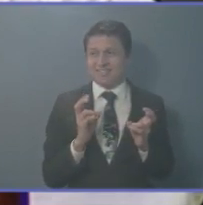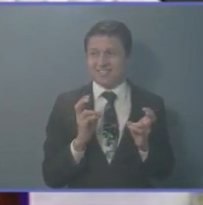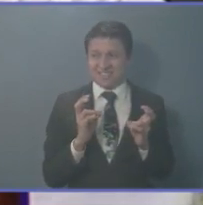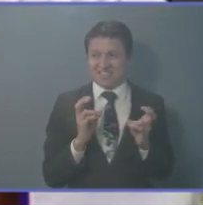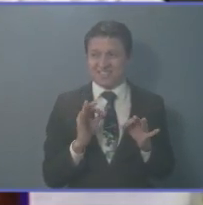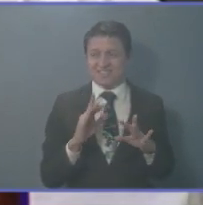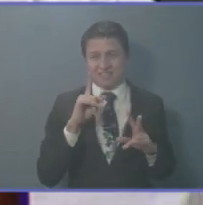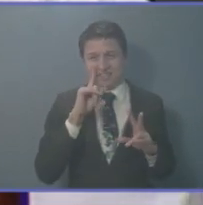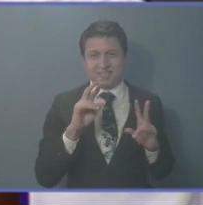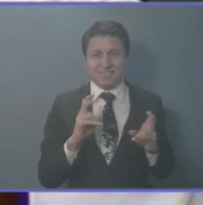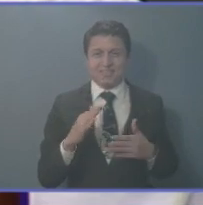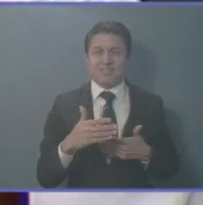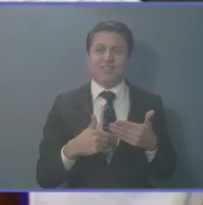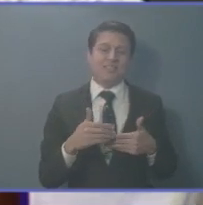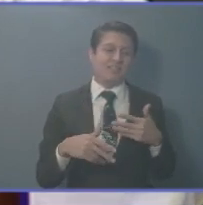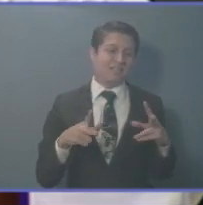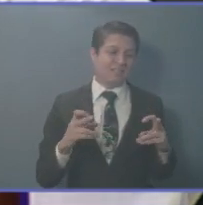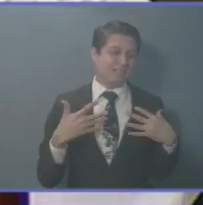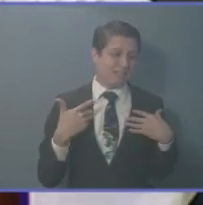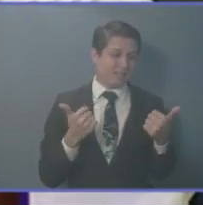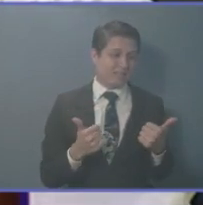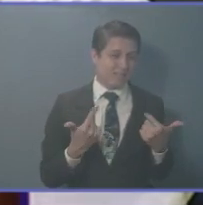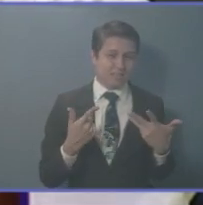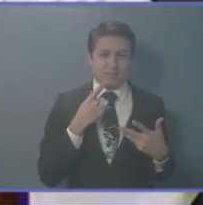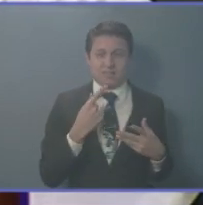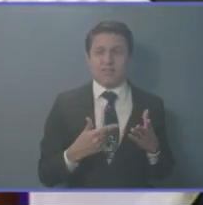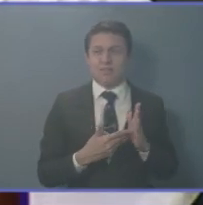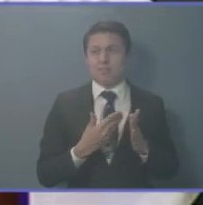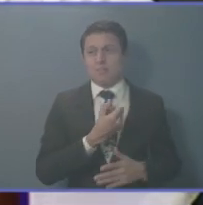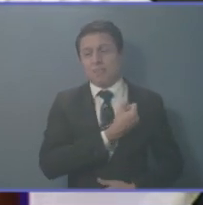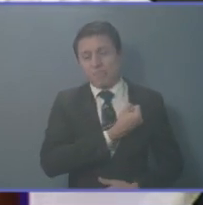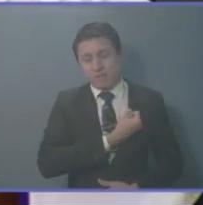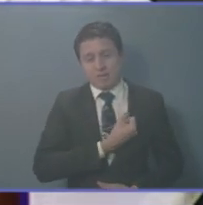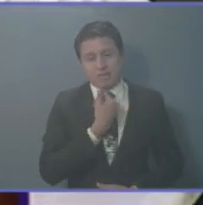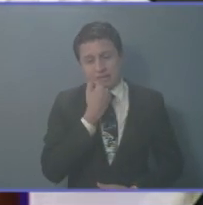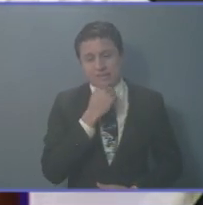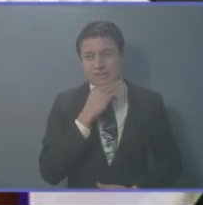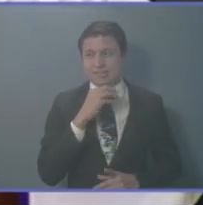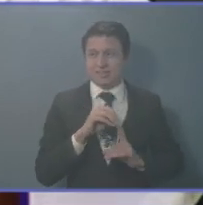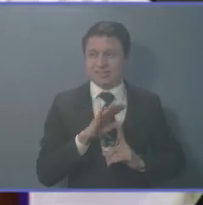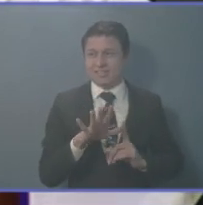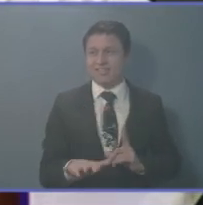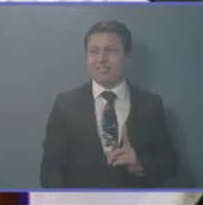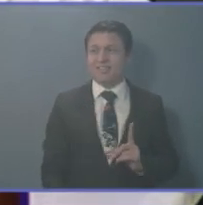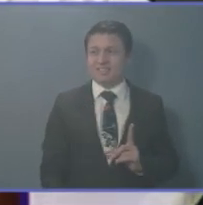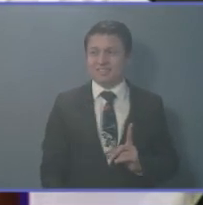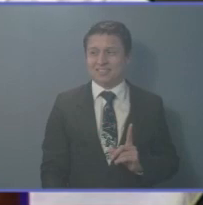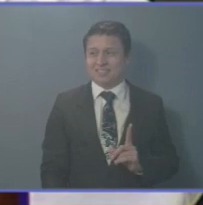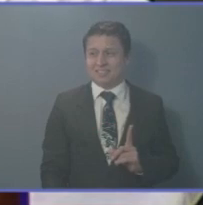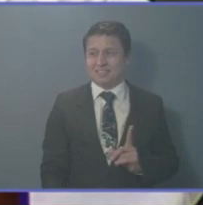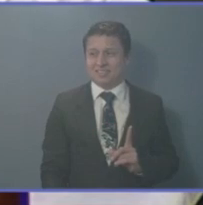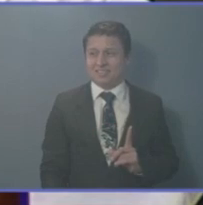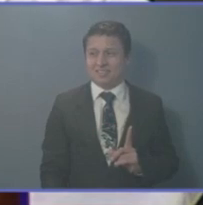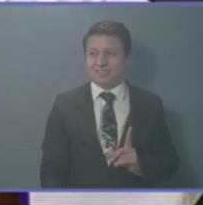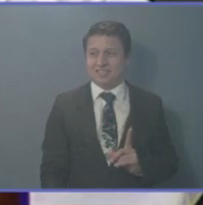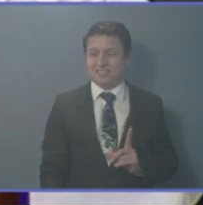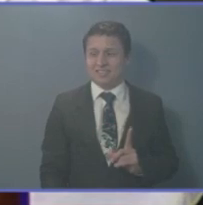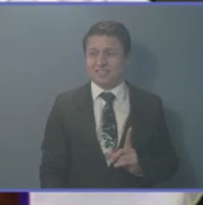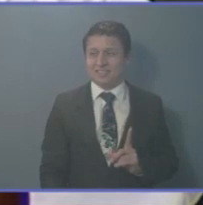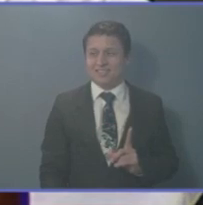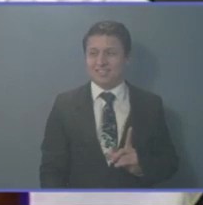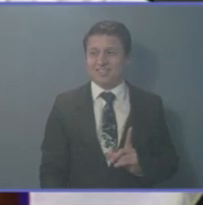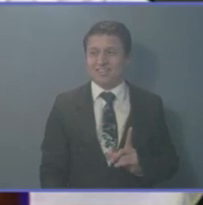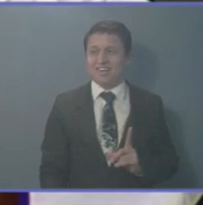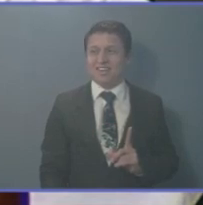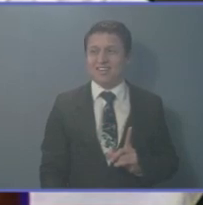para procurar la salud de las personas que estuviese afectada por los síntomas del COVID-19 y para resguardar la salud pública,